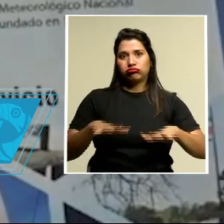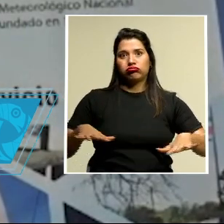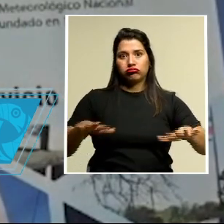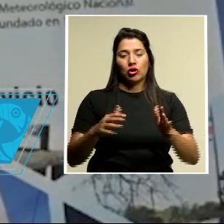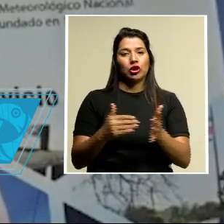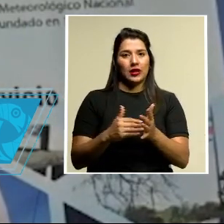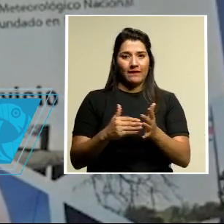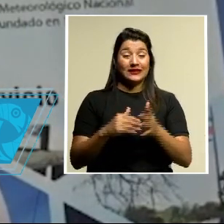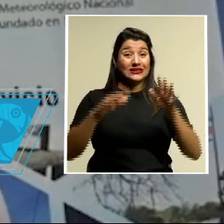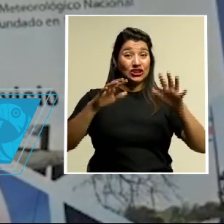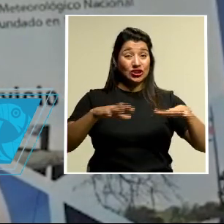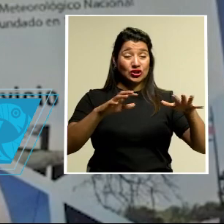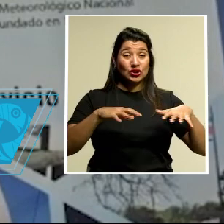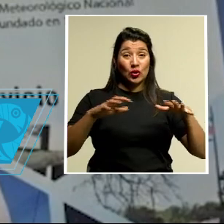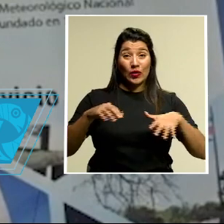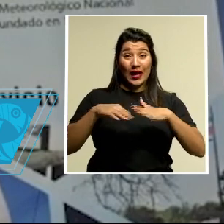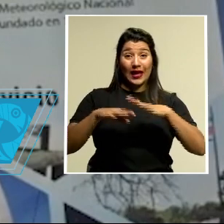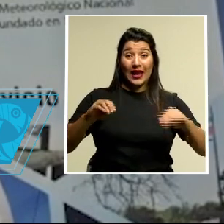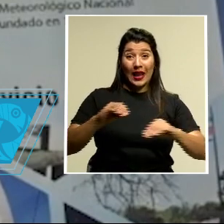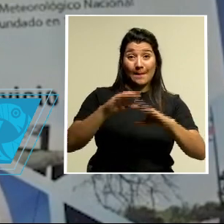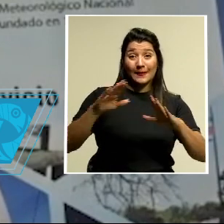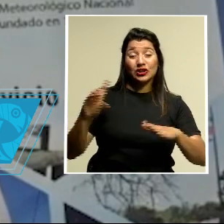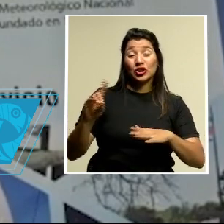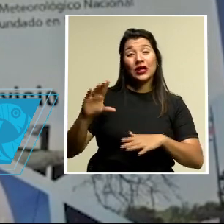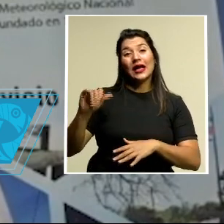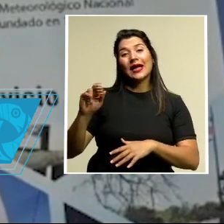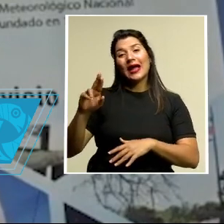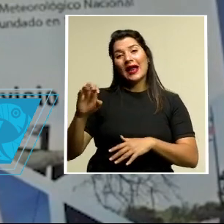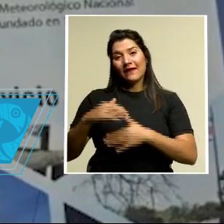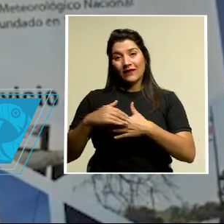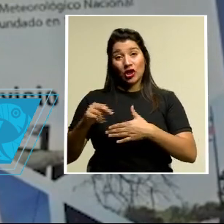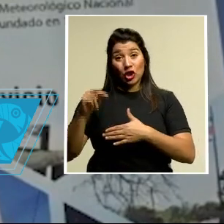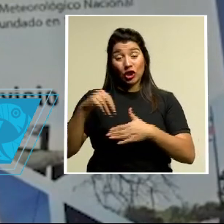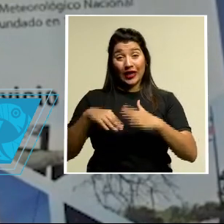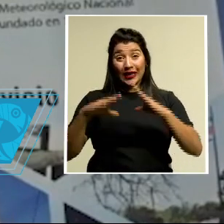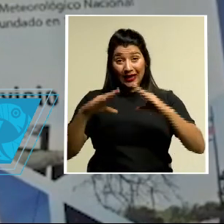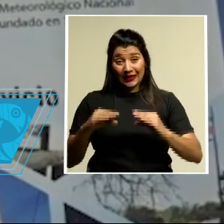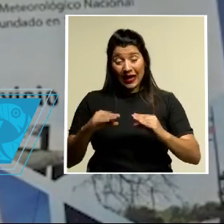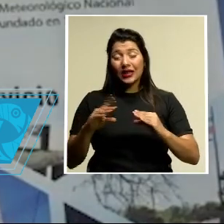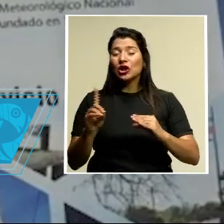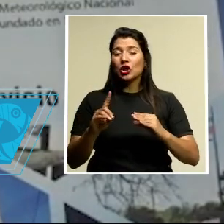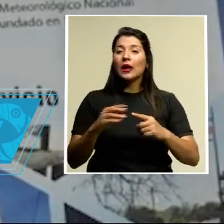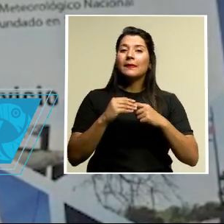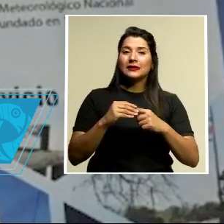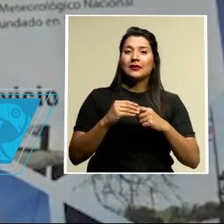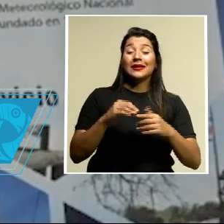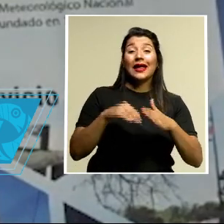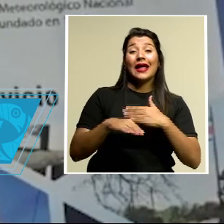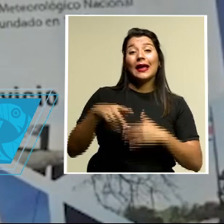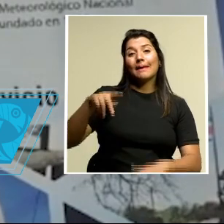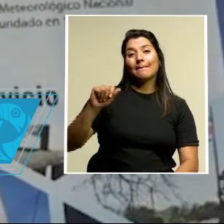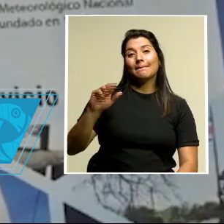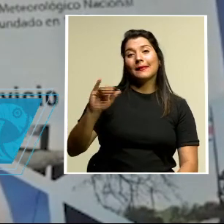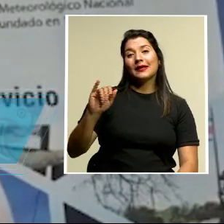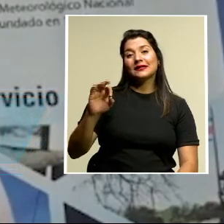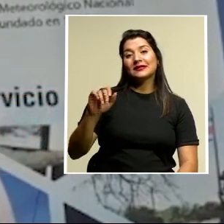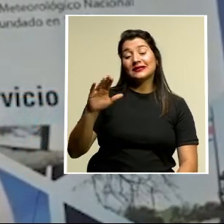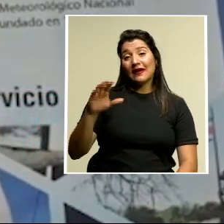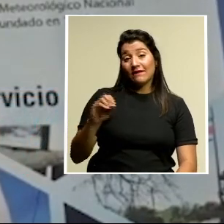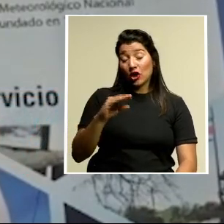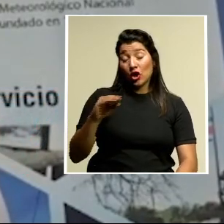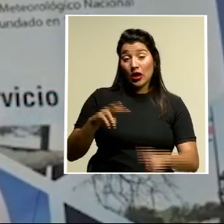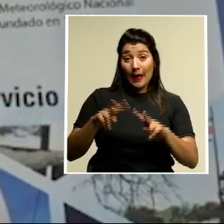disminuyeron paulatinamente a lo largo del día y permitieron una tarde y noche con poca nubosidad y con disminución de precipitaciones. Sin embargo,